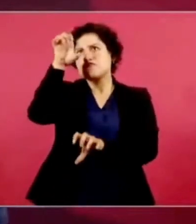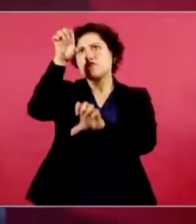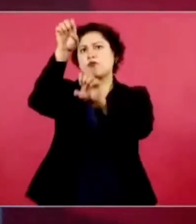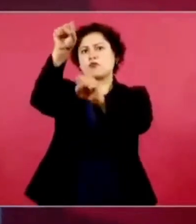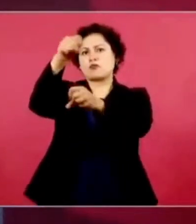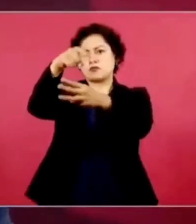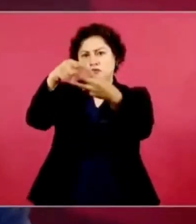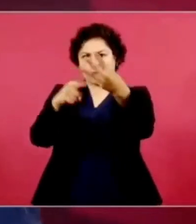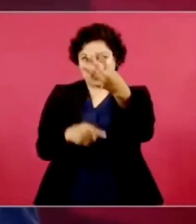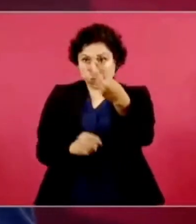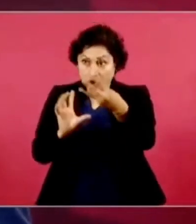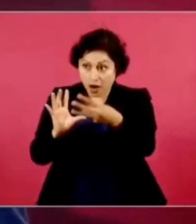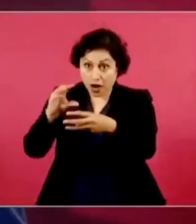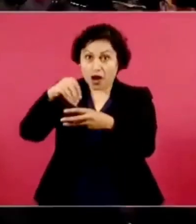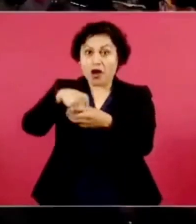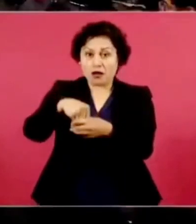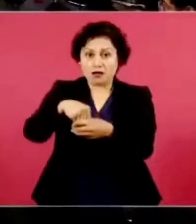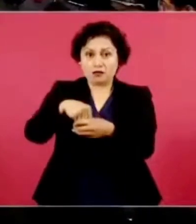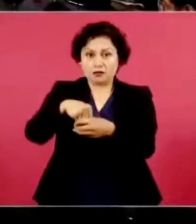solo el dinero,